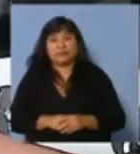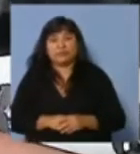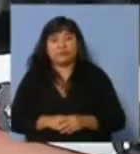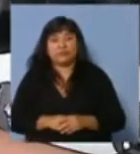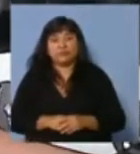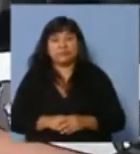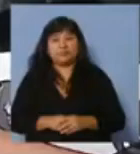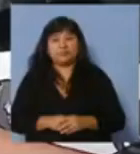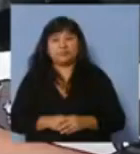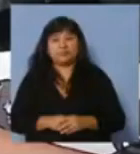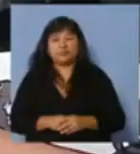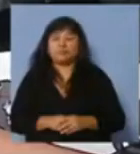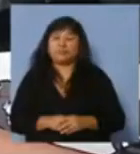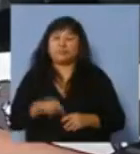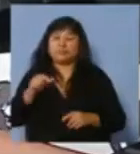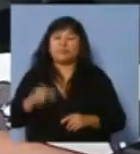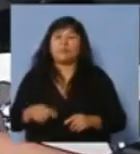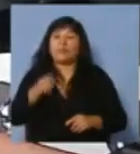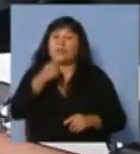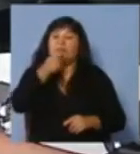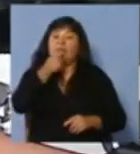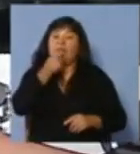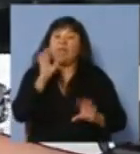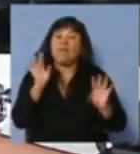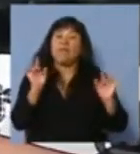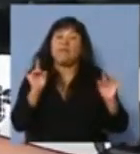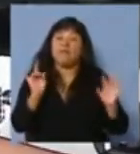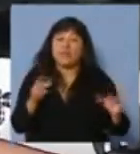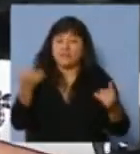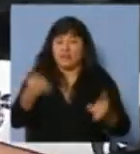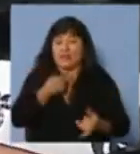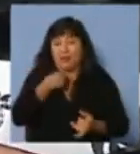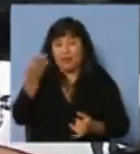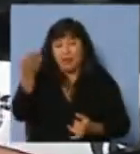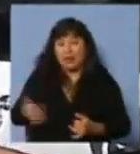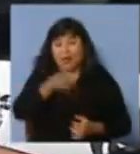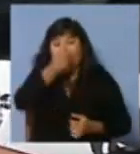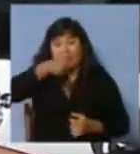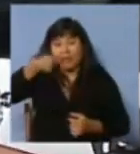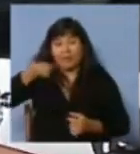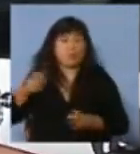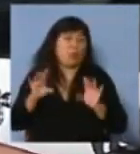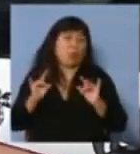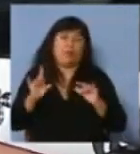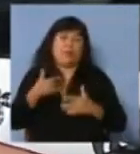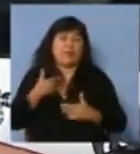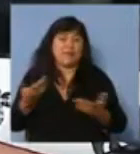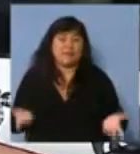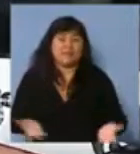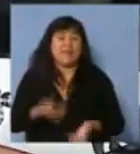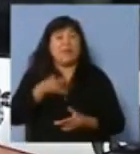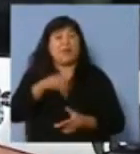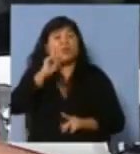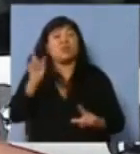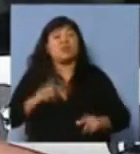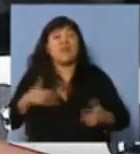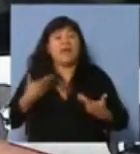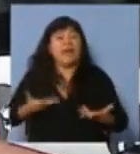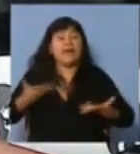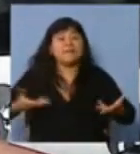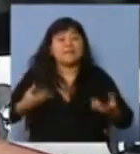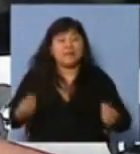de tener un hijo adicto pero sobre todo no saber qué hacer no